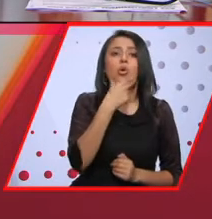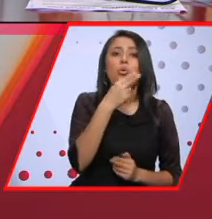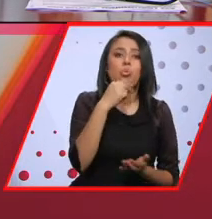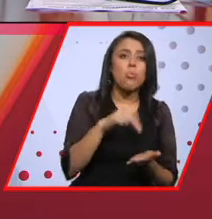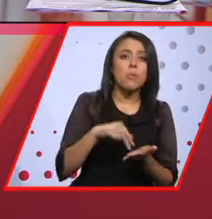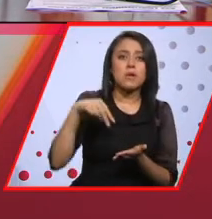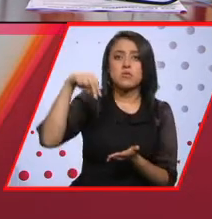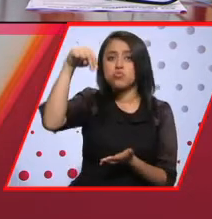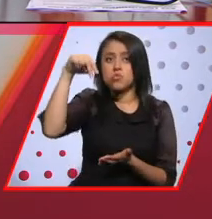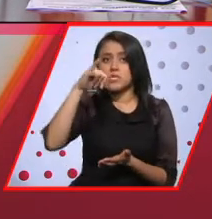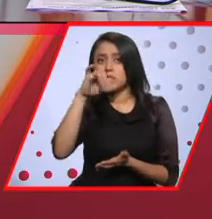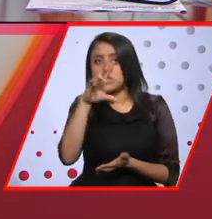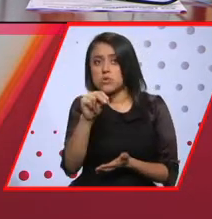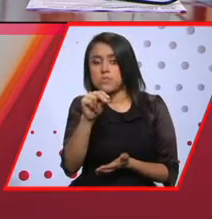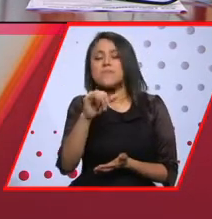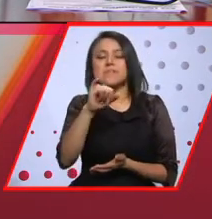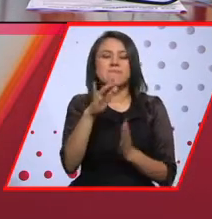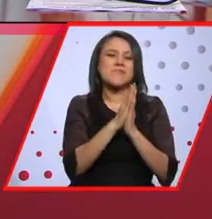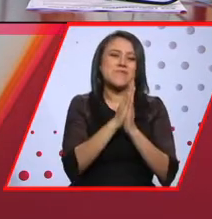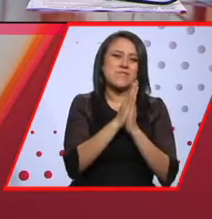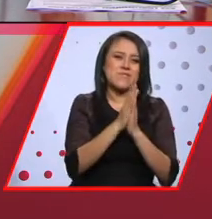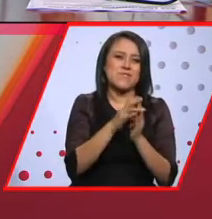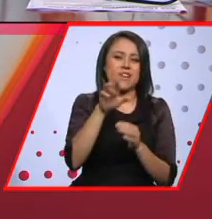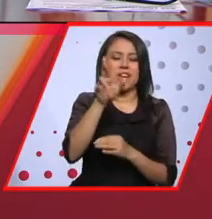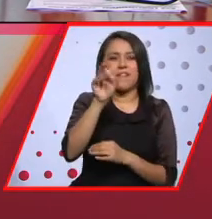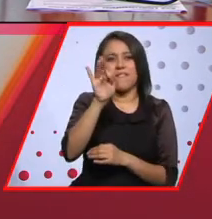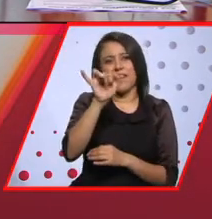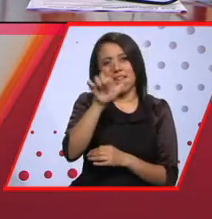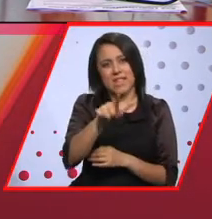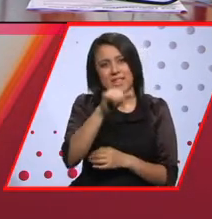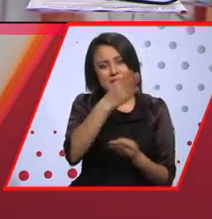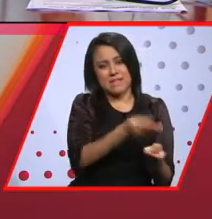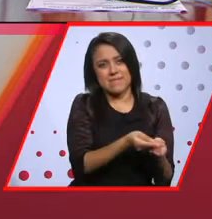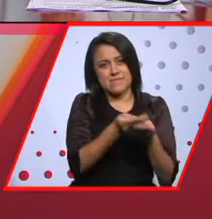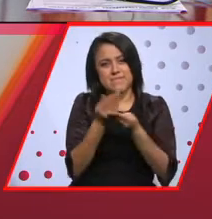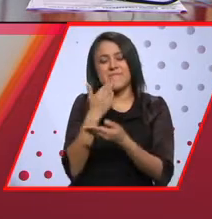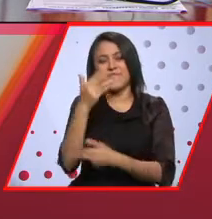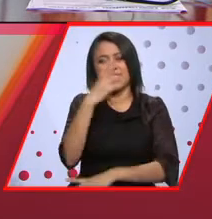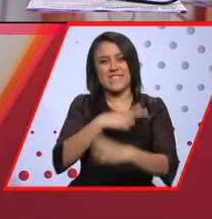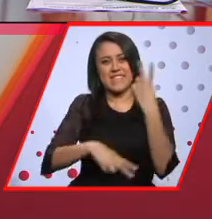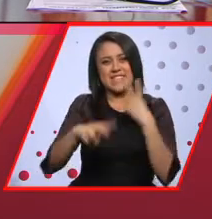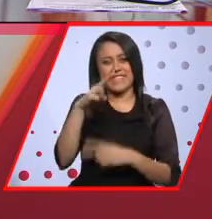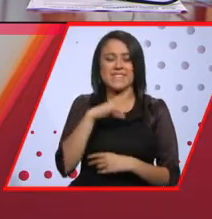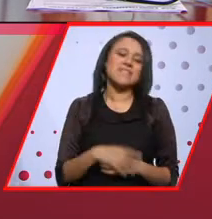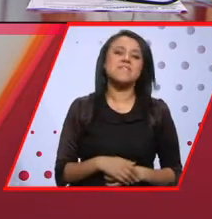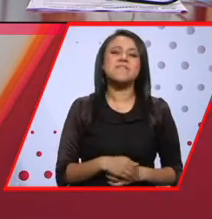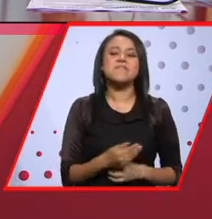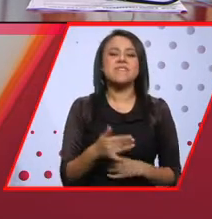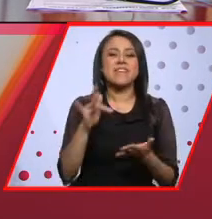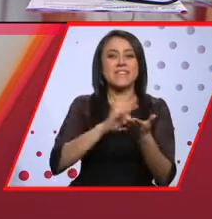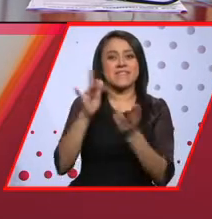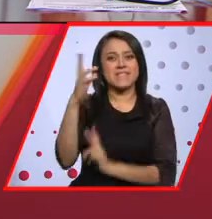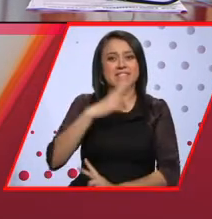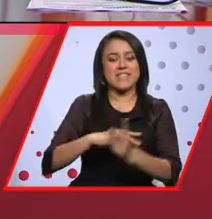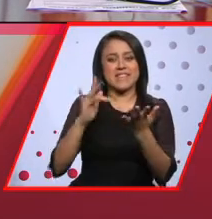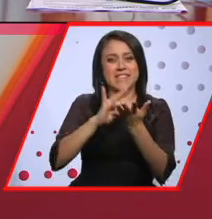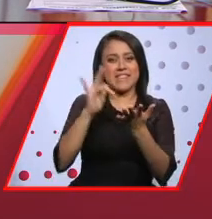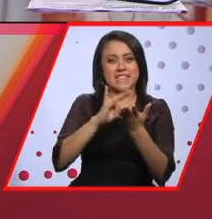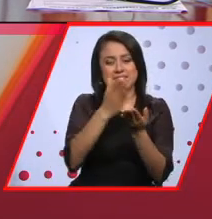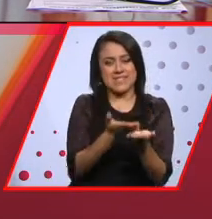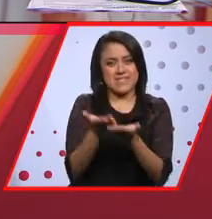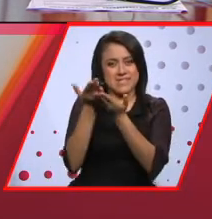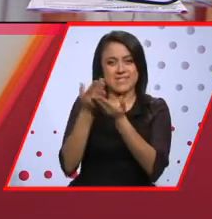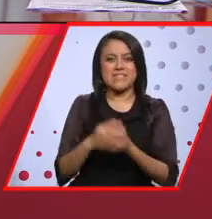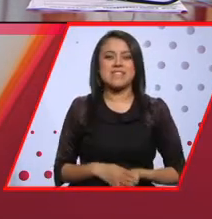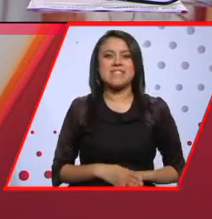amable, claro que sí. Muy bien, Brenda. Gracias. Pasa, Rafael, por favor. Rafa, pasamos bienvenido a casa, ¿eh? Muy amable, gracias. Pásalo, Brenda, señor. Muy